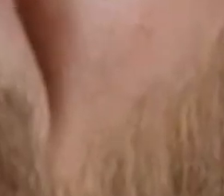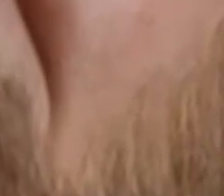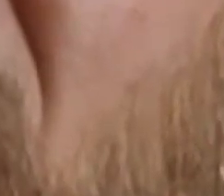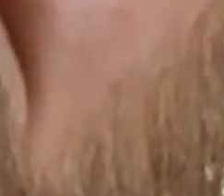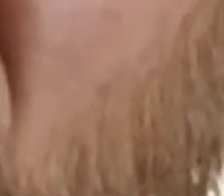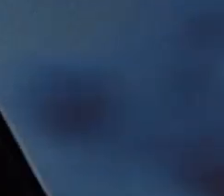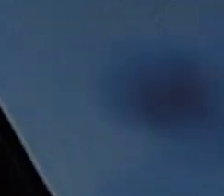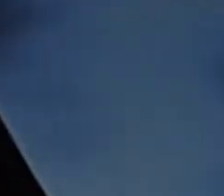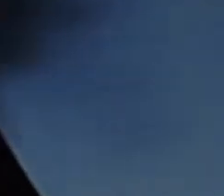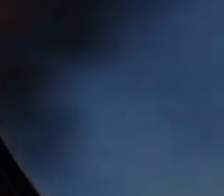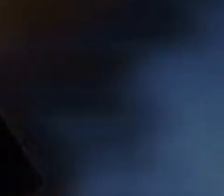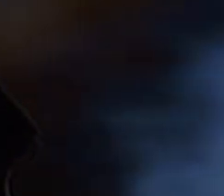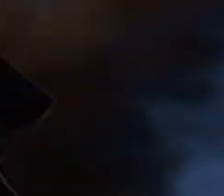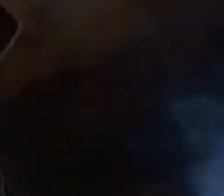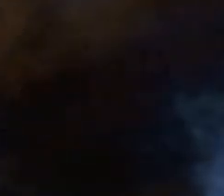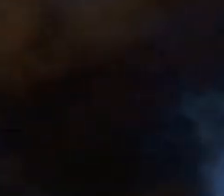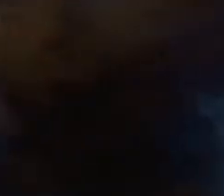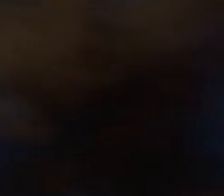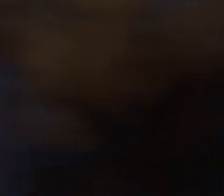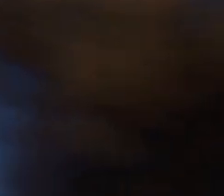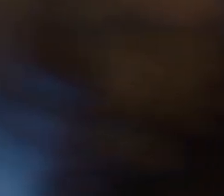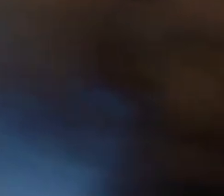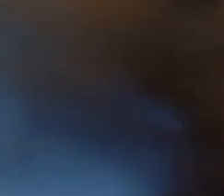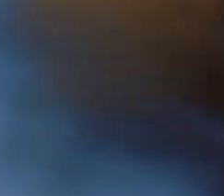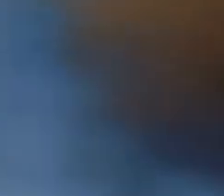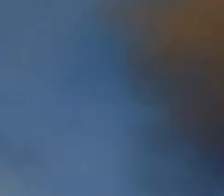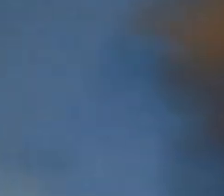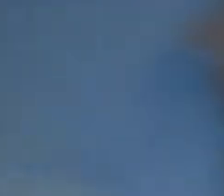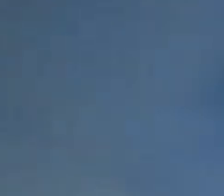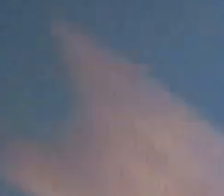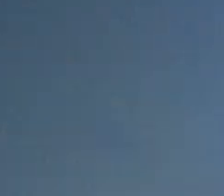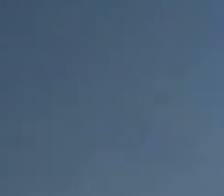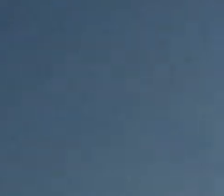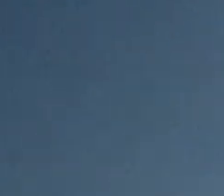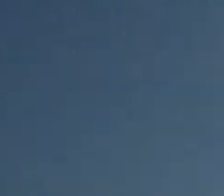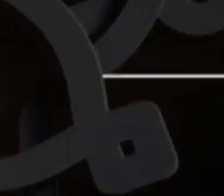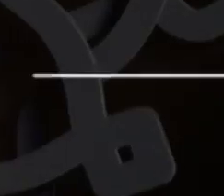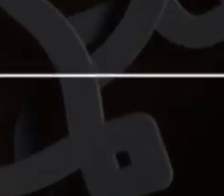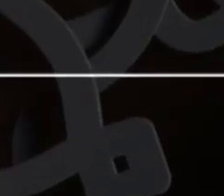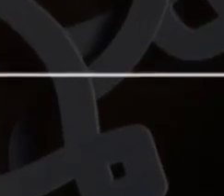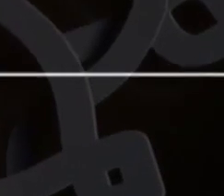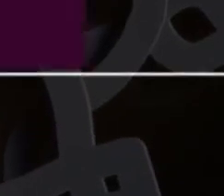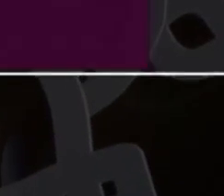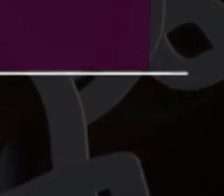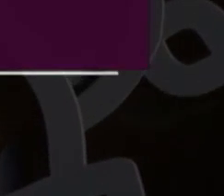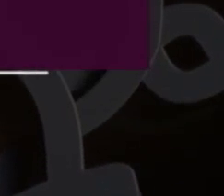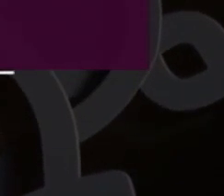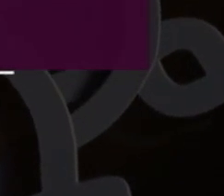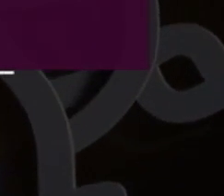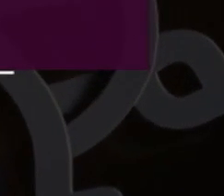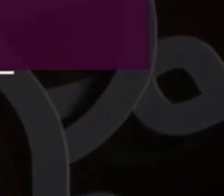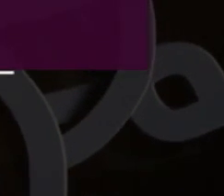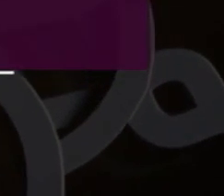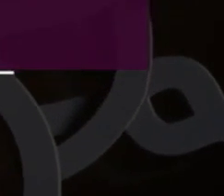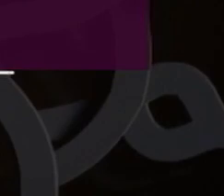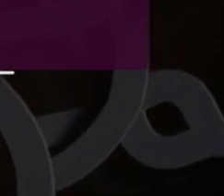de los cristianos. El lunes 6 de abril, San Agustín, 8 de la noche.